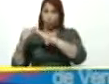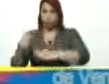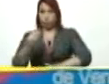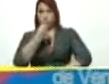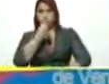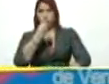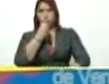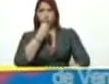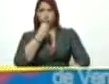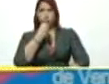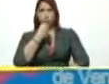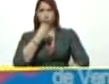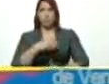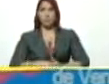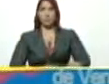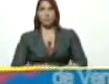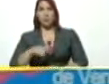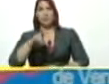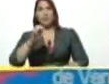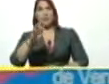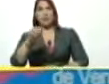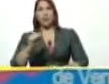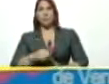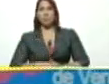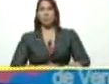alimento, Osvaldo Vera.